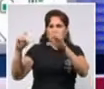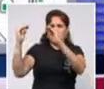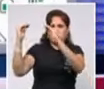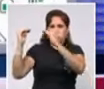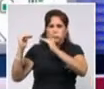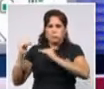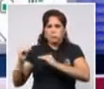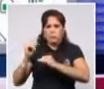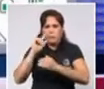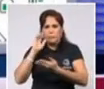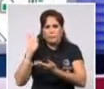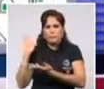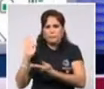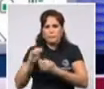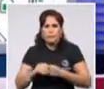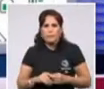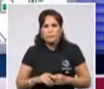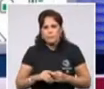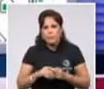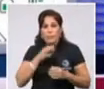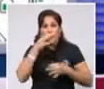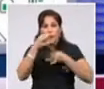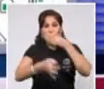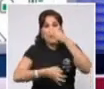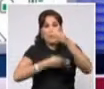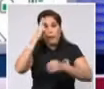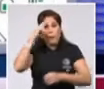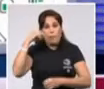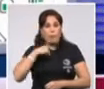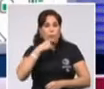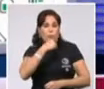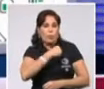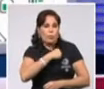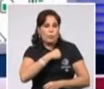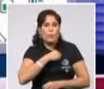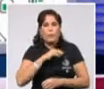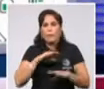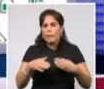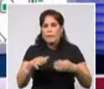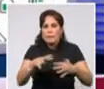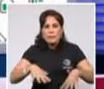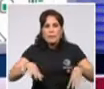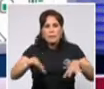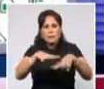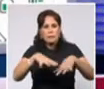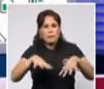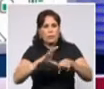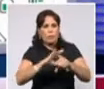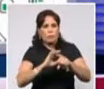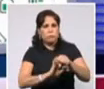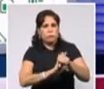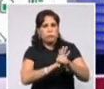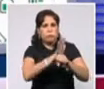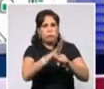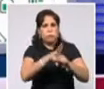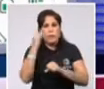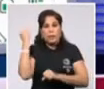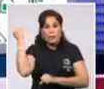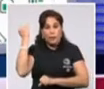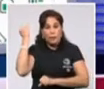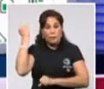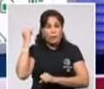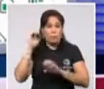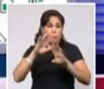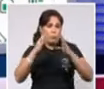tenemos en esta mañana. Hablaba el doctor Francisco Durán García sobre la situación epidemiológica internacional y